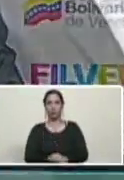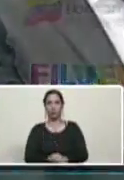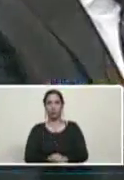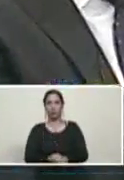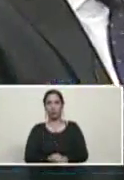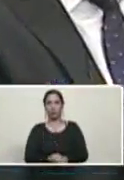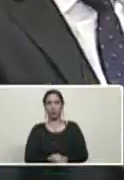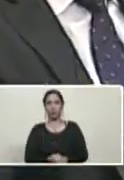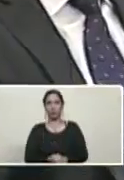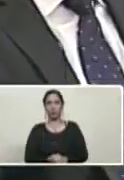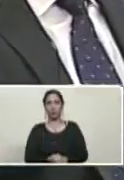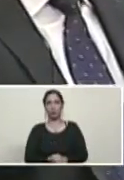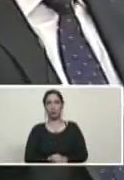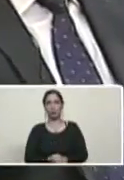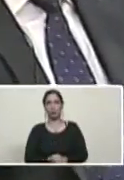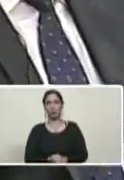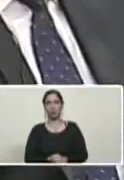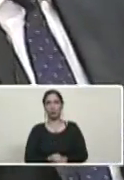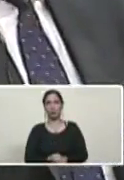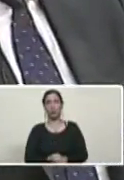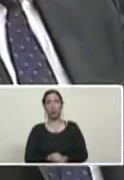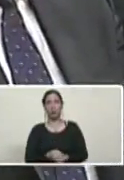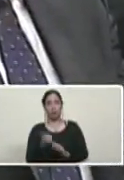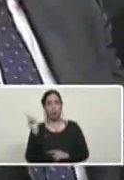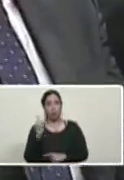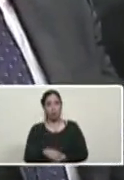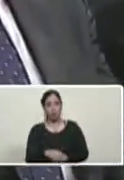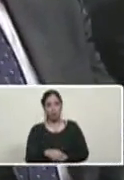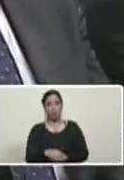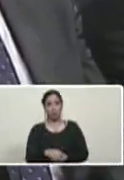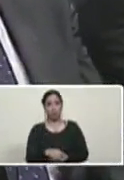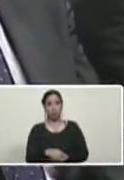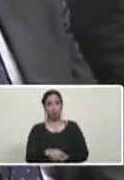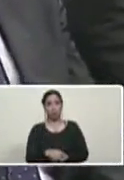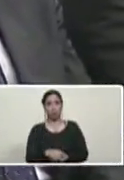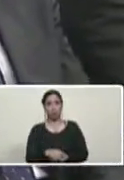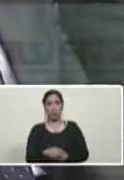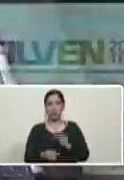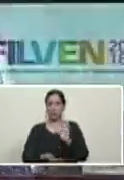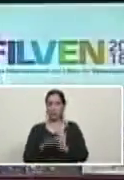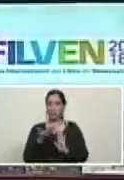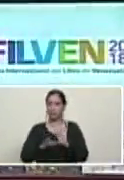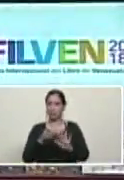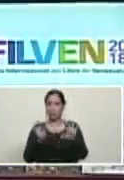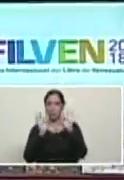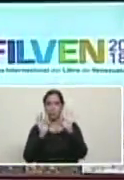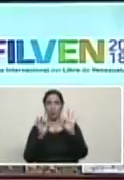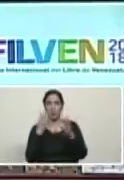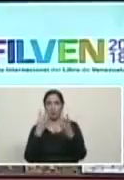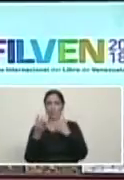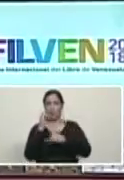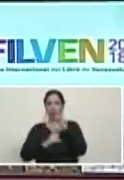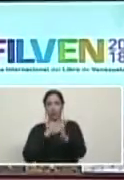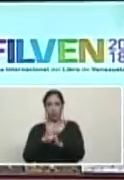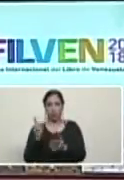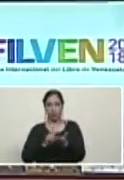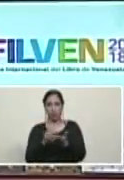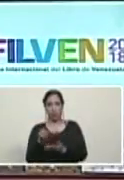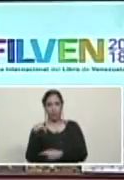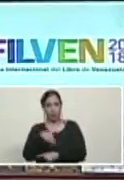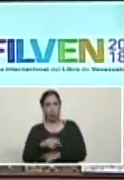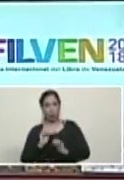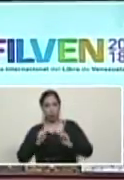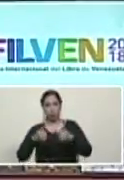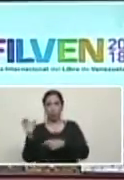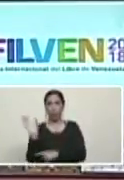También resalto de manera muy especial que esta Feria Internacional del Libro, que inicia en Caracas